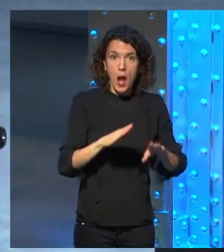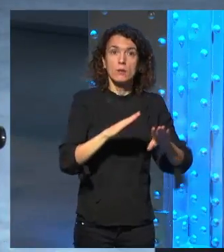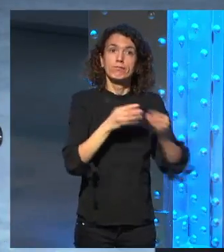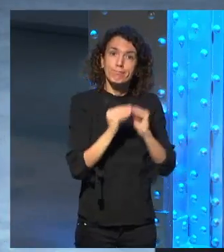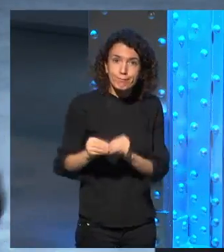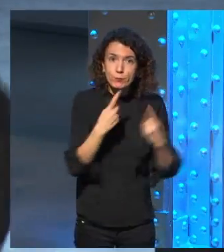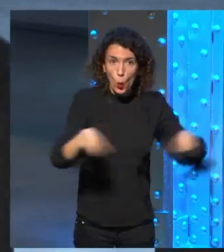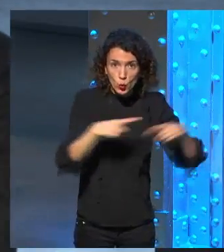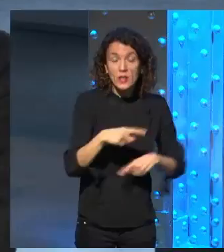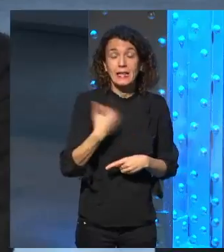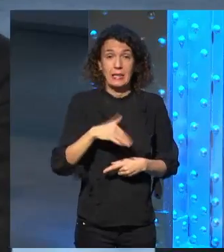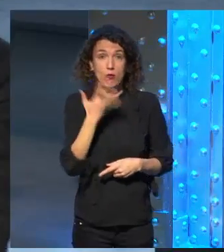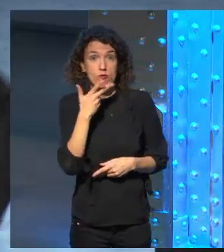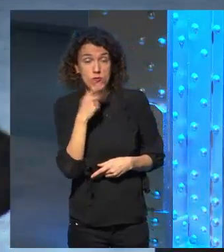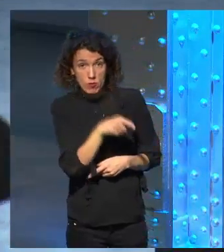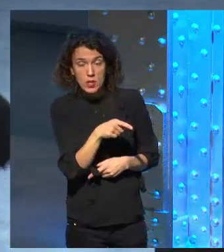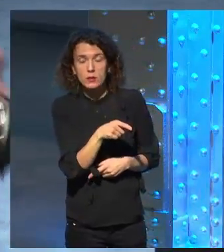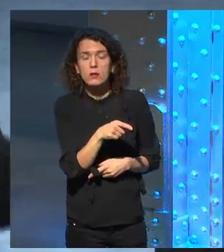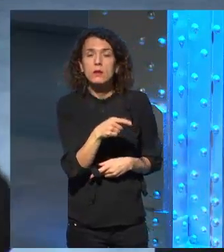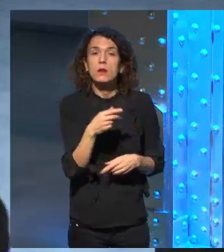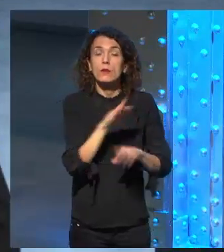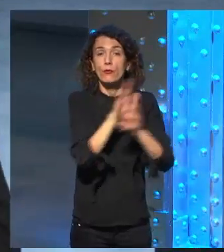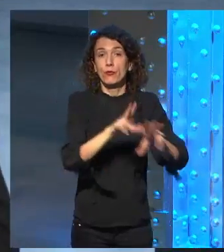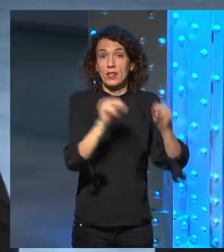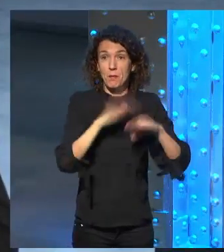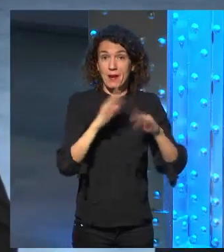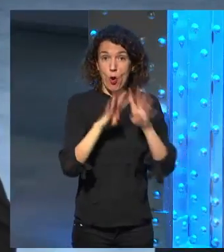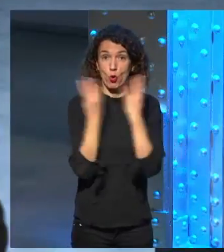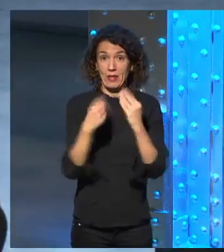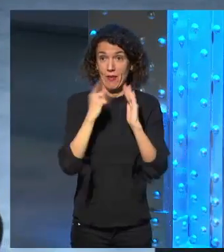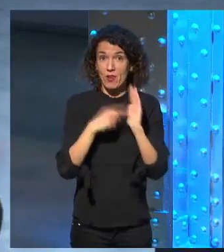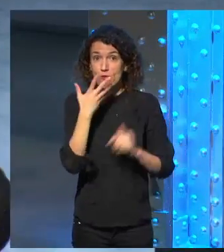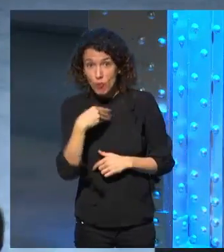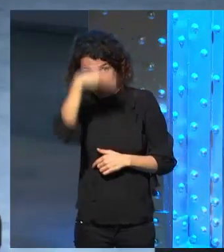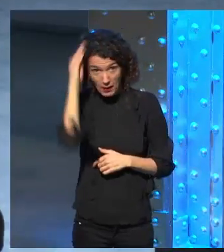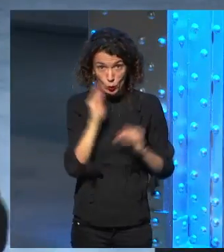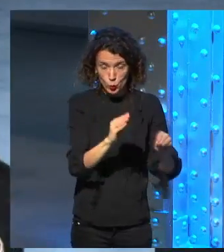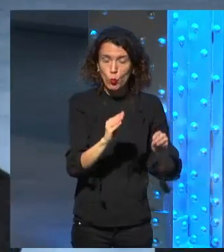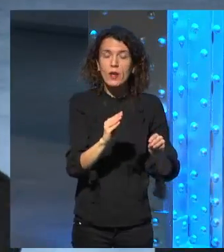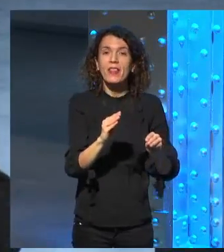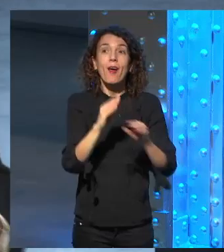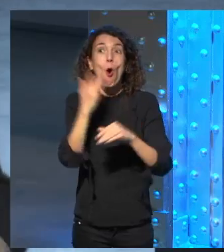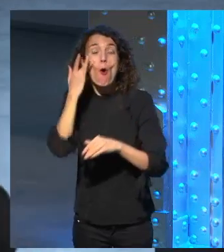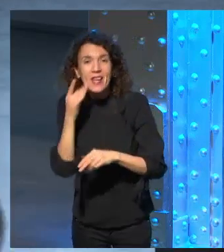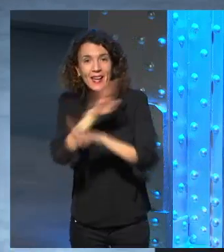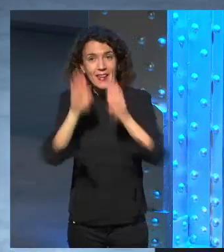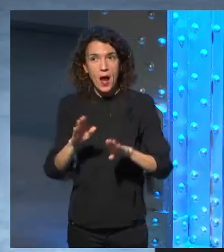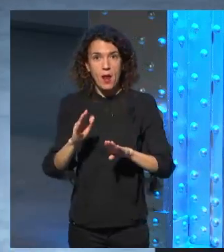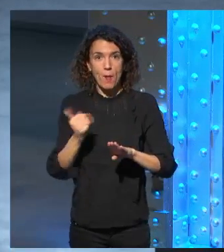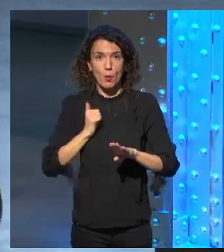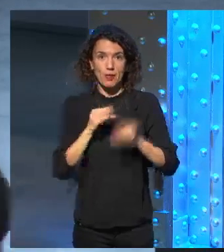la verdad es que uno, cuando conoce ya cómo termina el concierto para orquesta de Bartók y haces el final original, te quedas así un poco